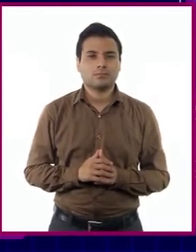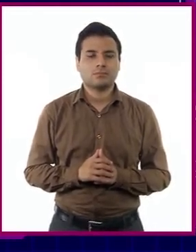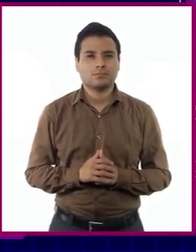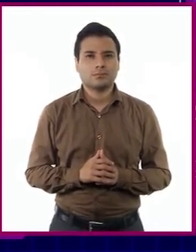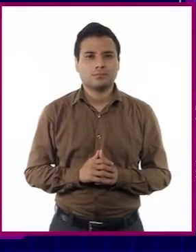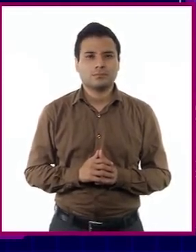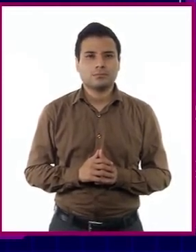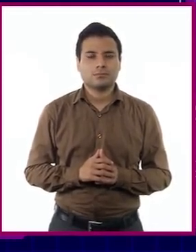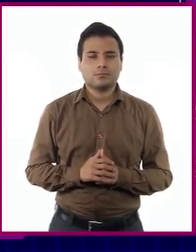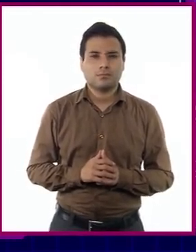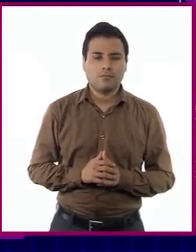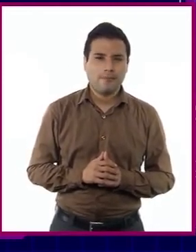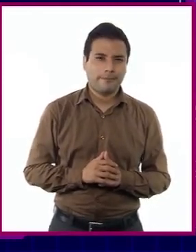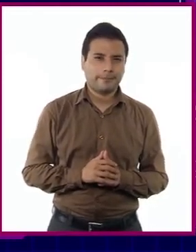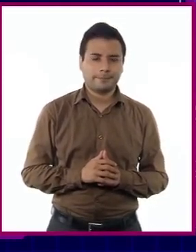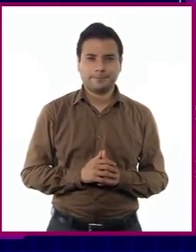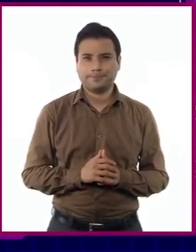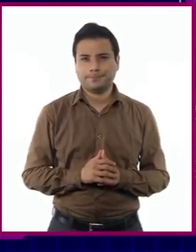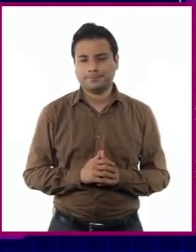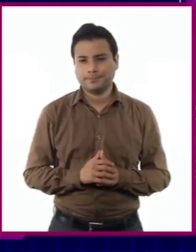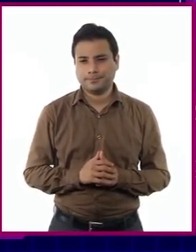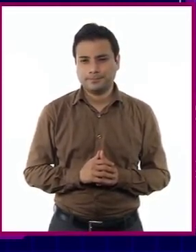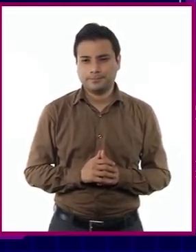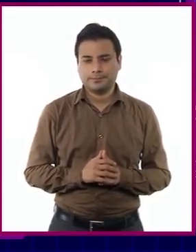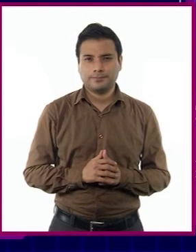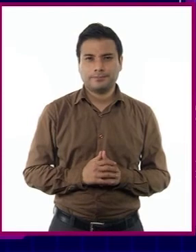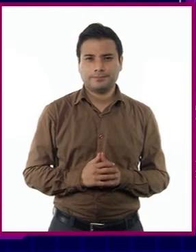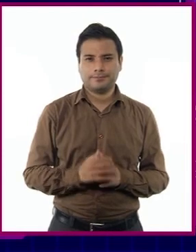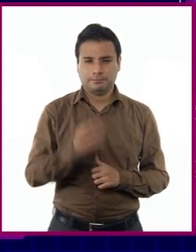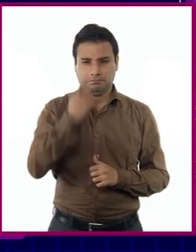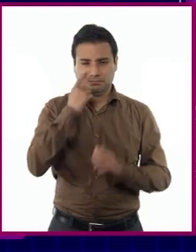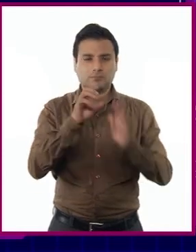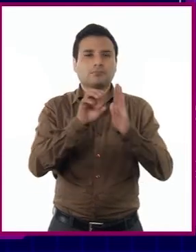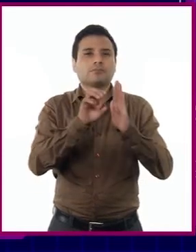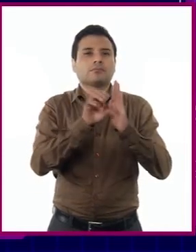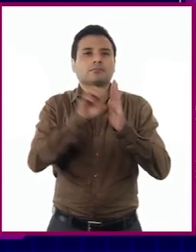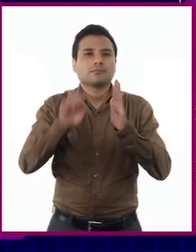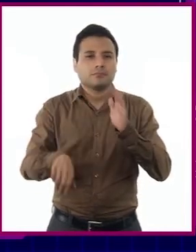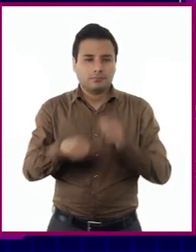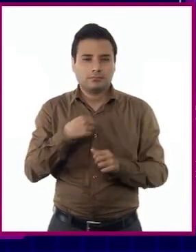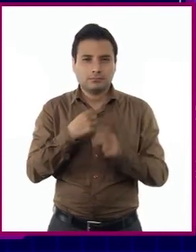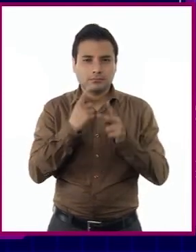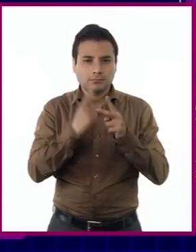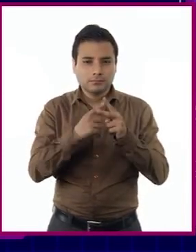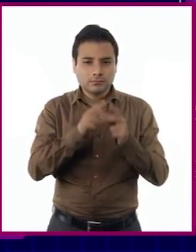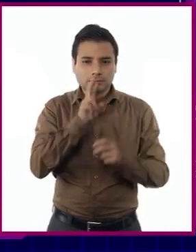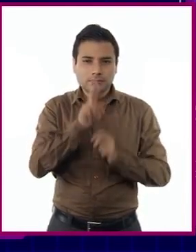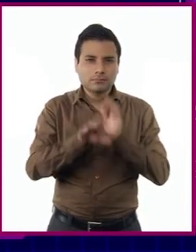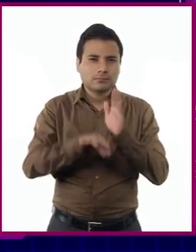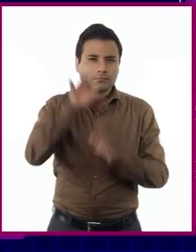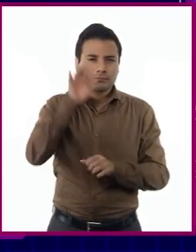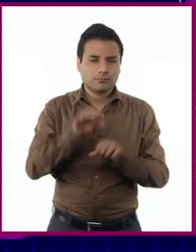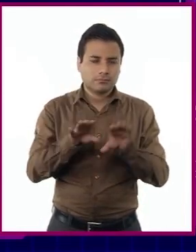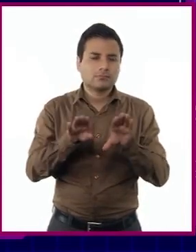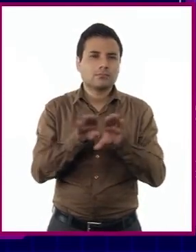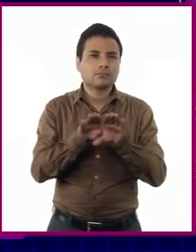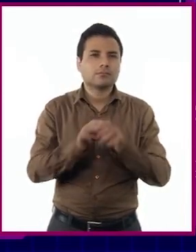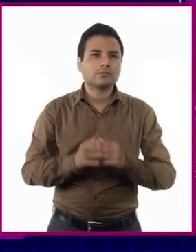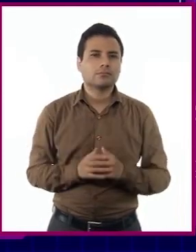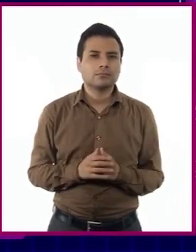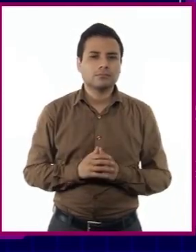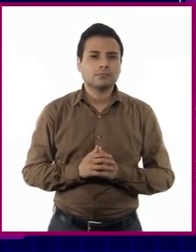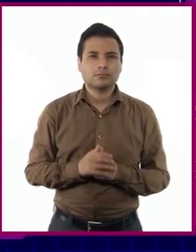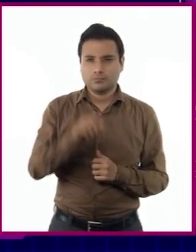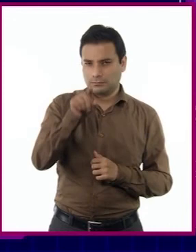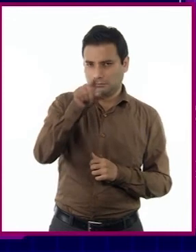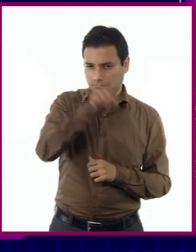circunferencia una fórmula en relación a la medida de una circunferencia con la